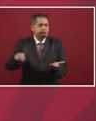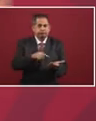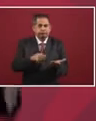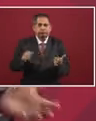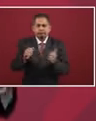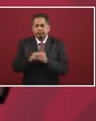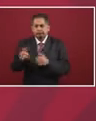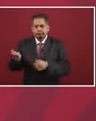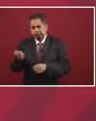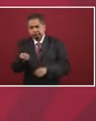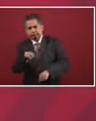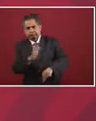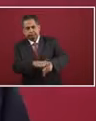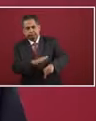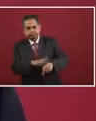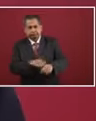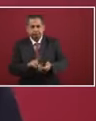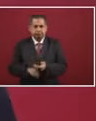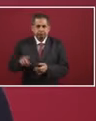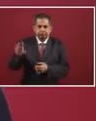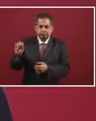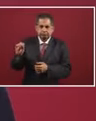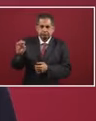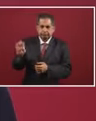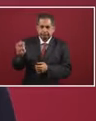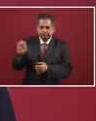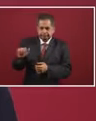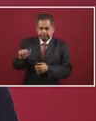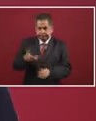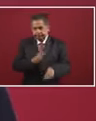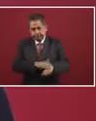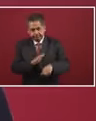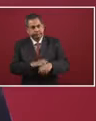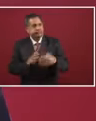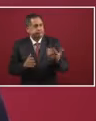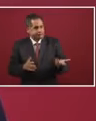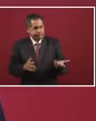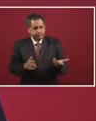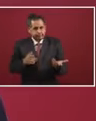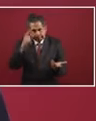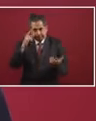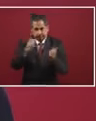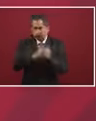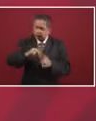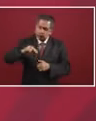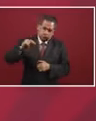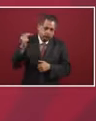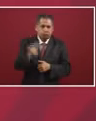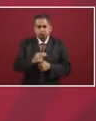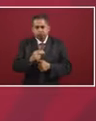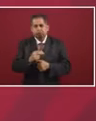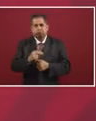como el exhorto a la OEA para que con urgencia